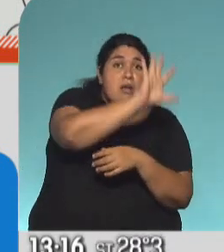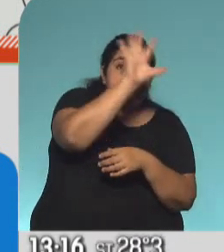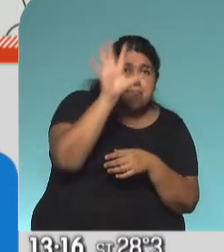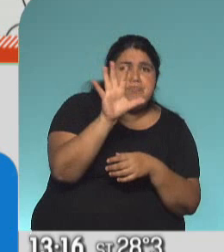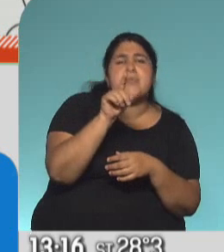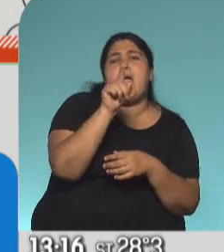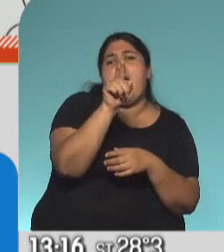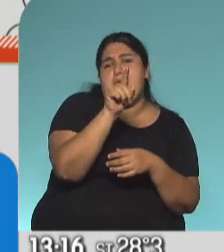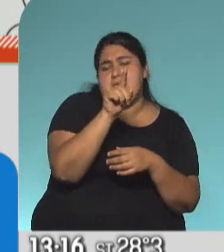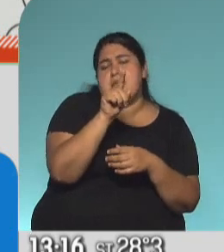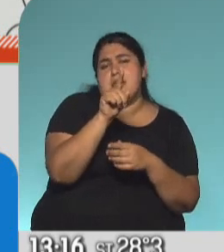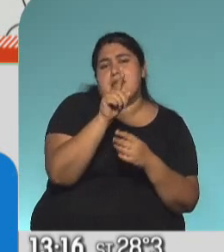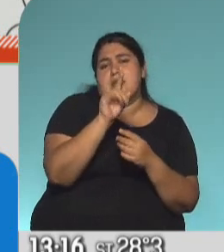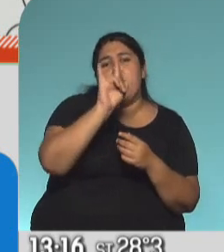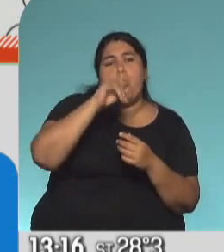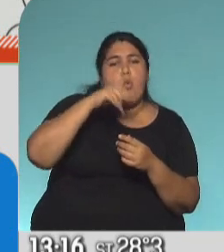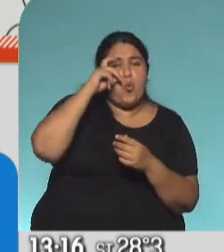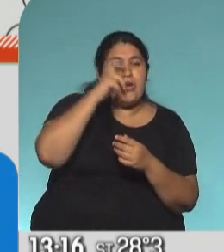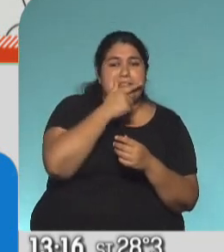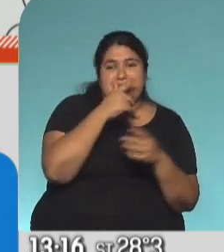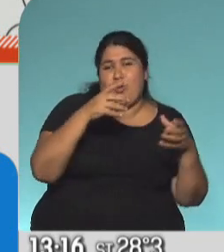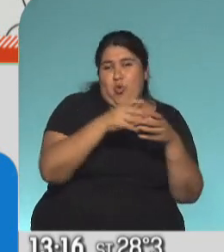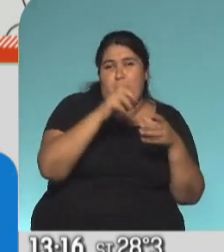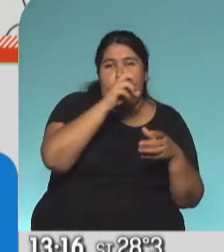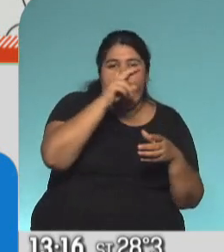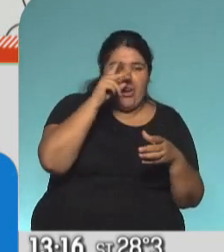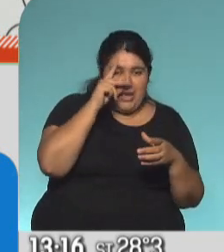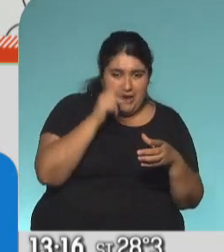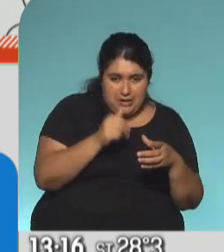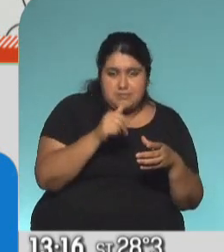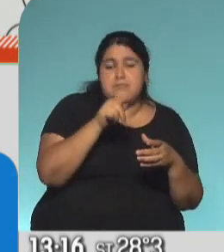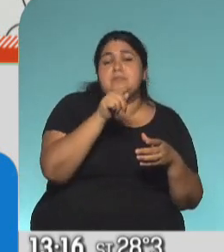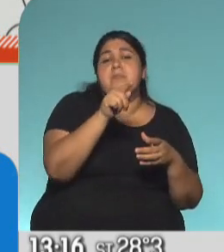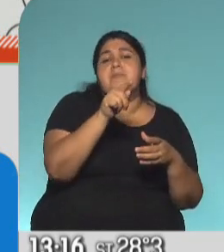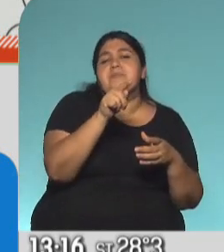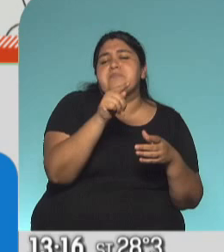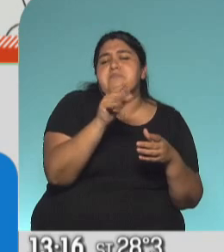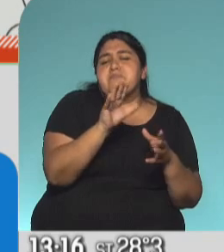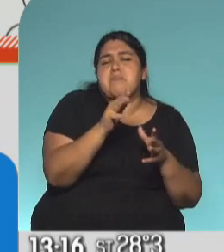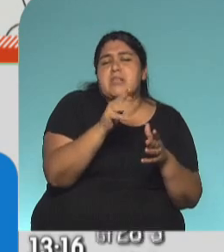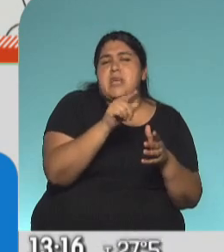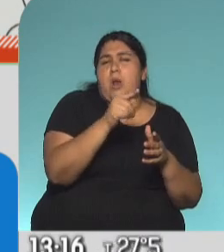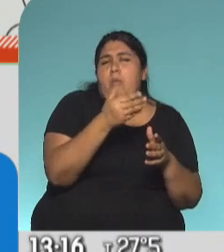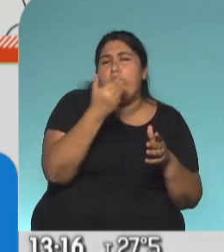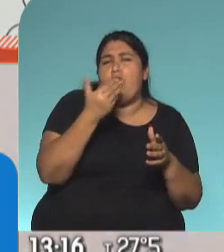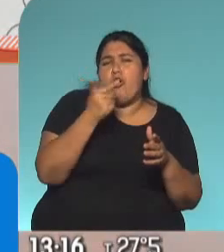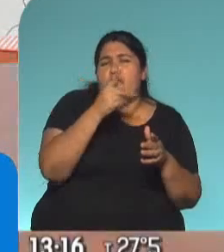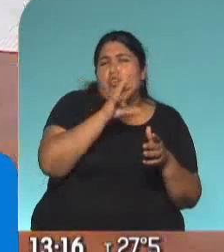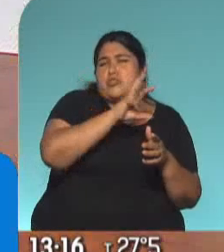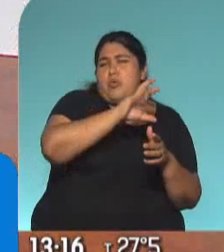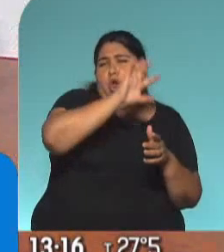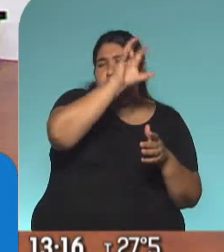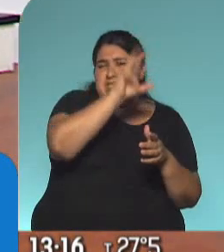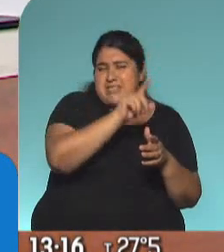se impone UNES, es decir, el correísmo de Arauz, salvo en estos dos distritos, estas dos provincias que marcaban,